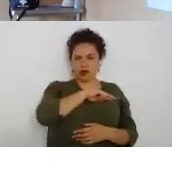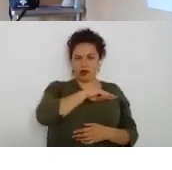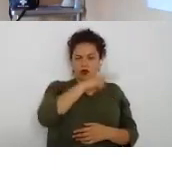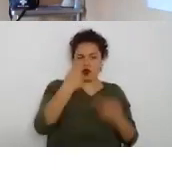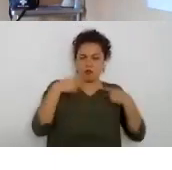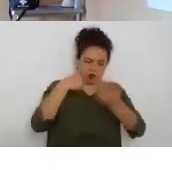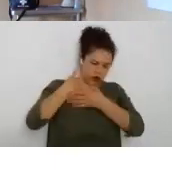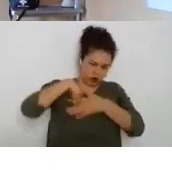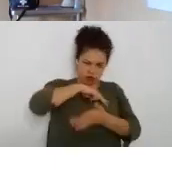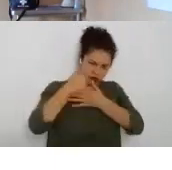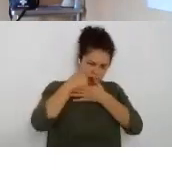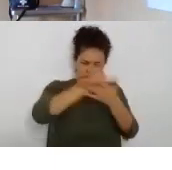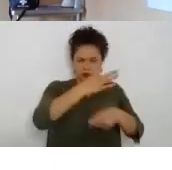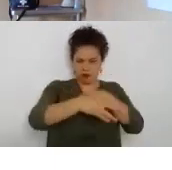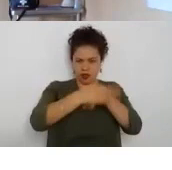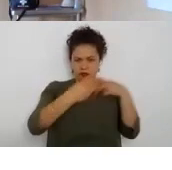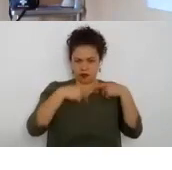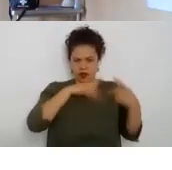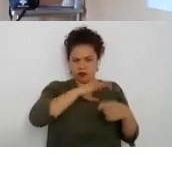¿de acuerdo? En lo que llega la ayuda especializada.